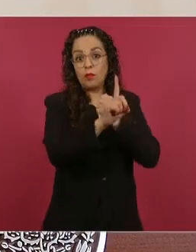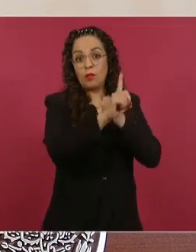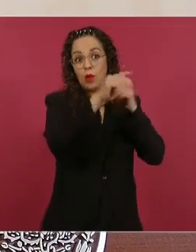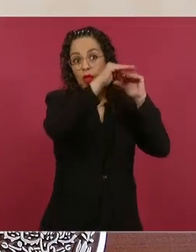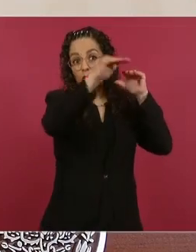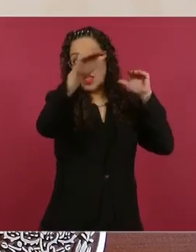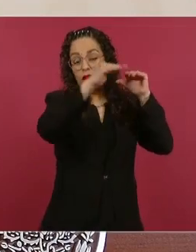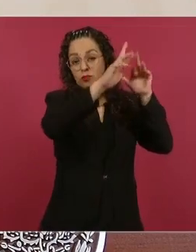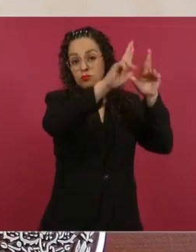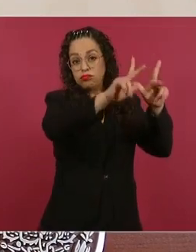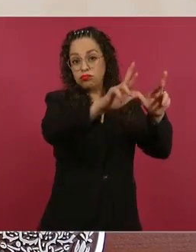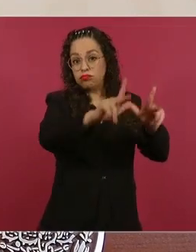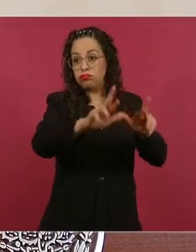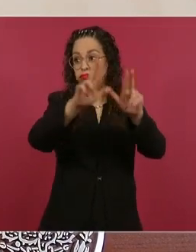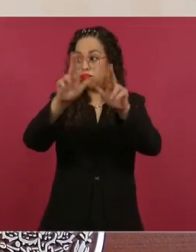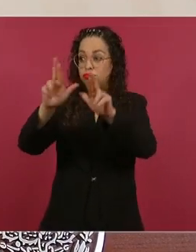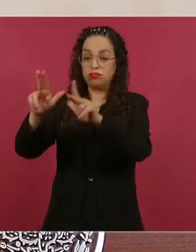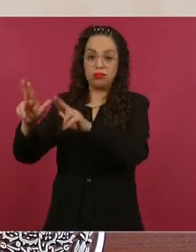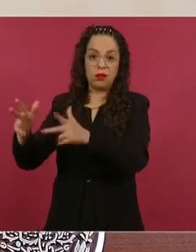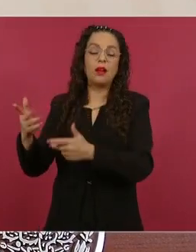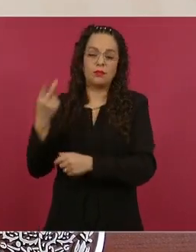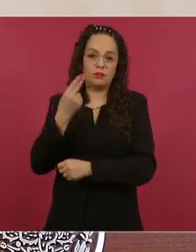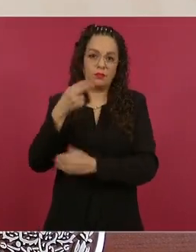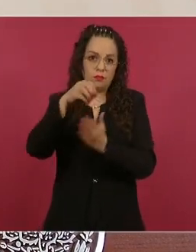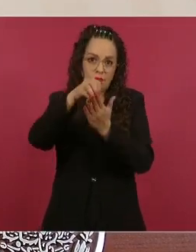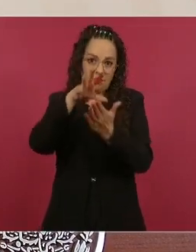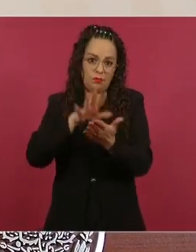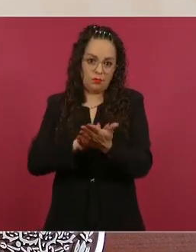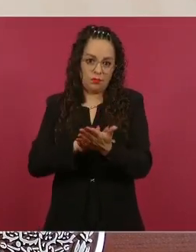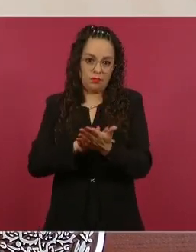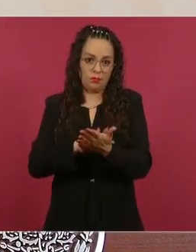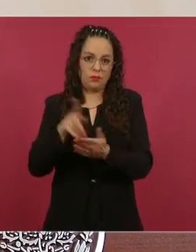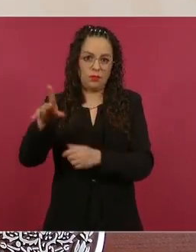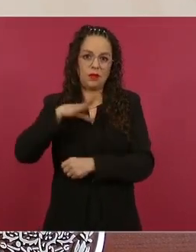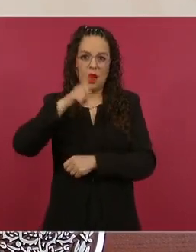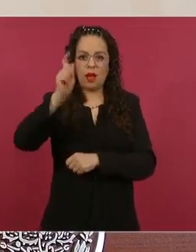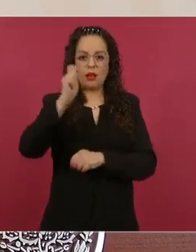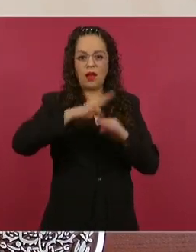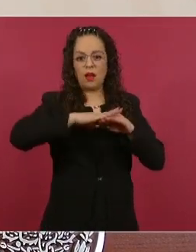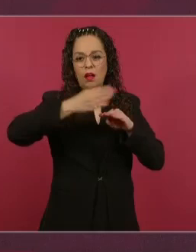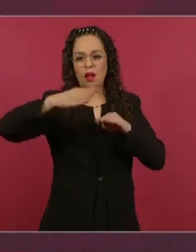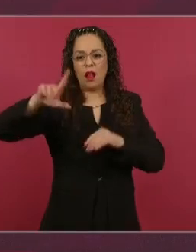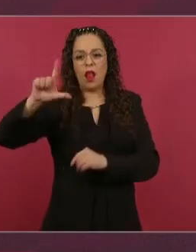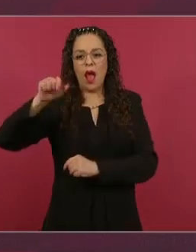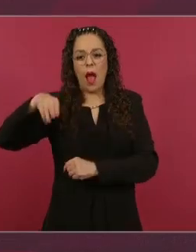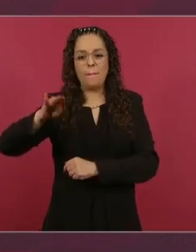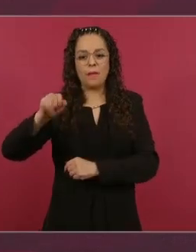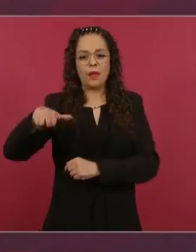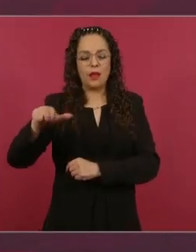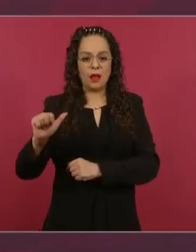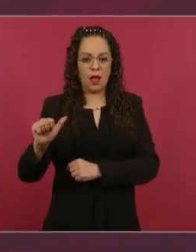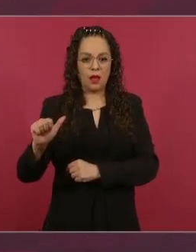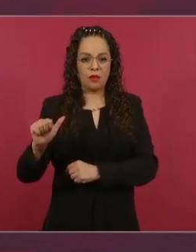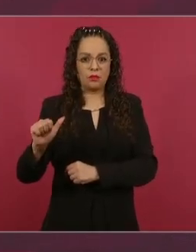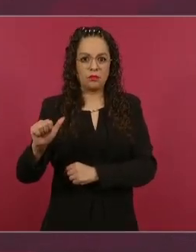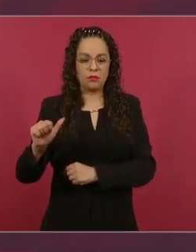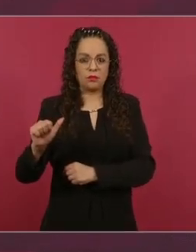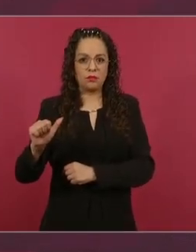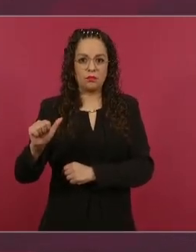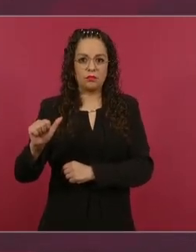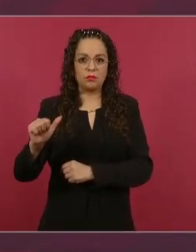techos, casas de lámina, de zinc. Que, sí, no, ya está